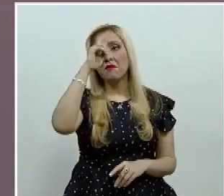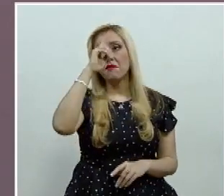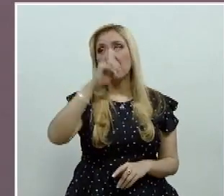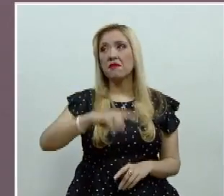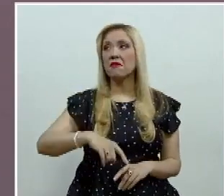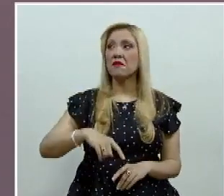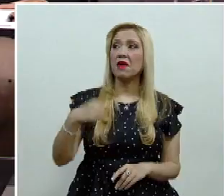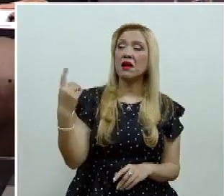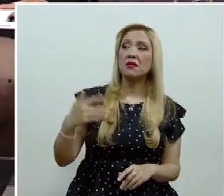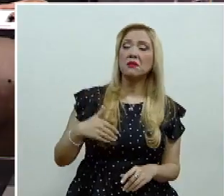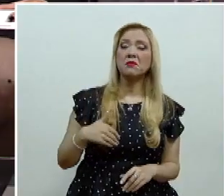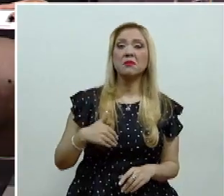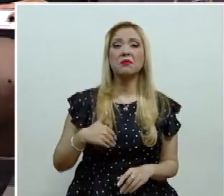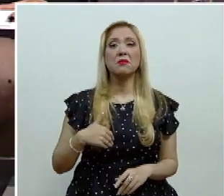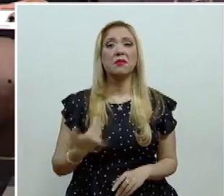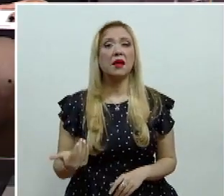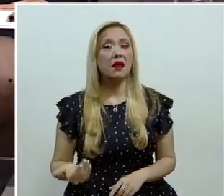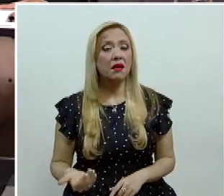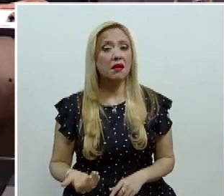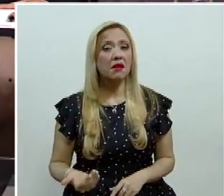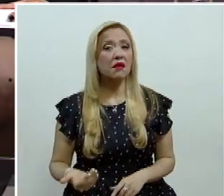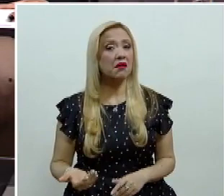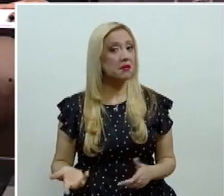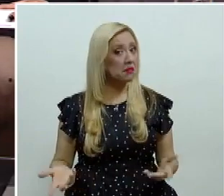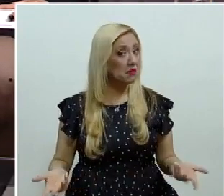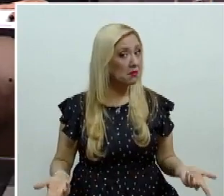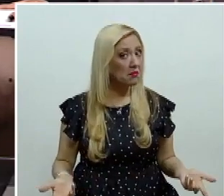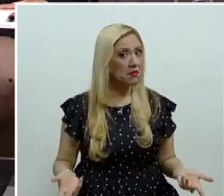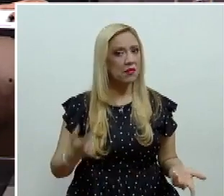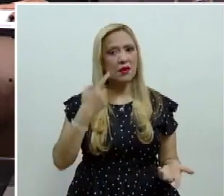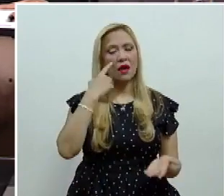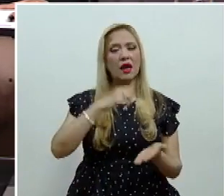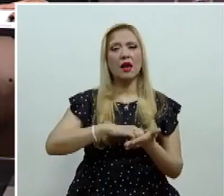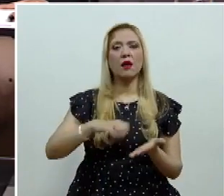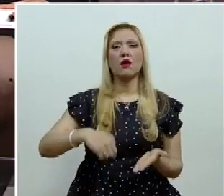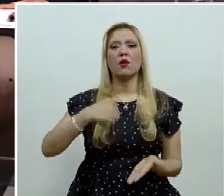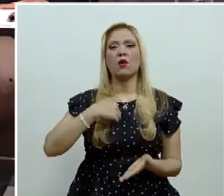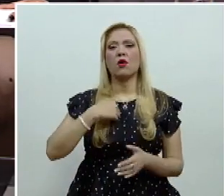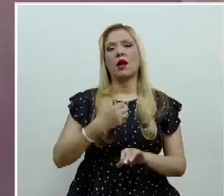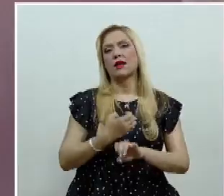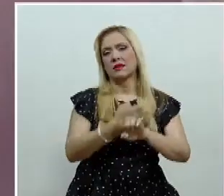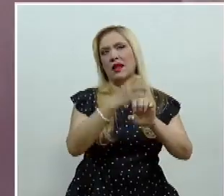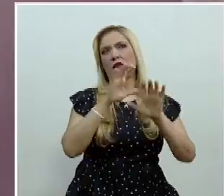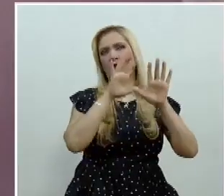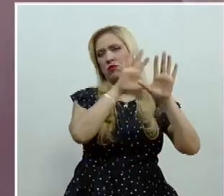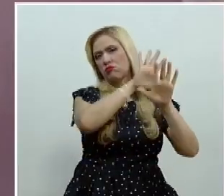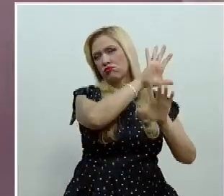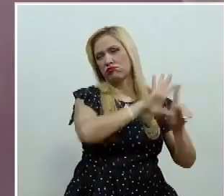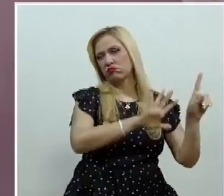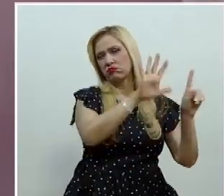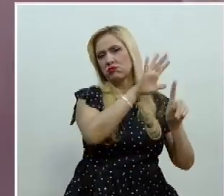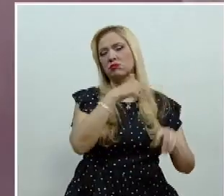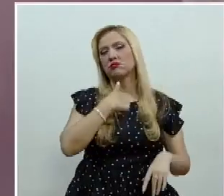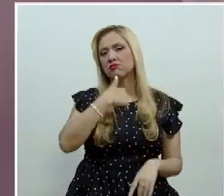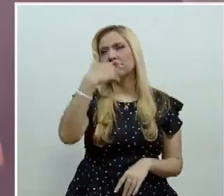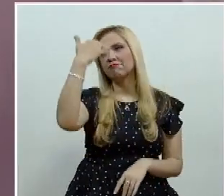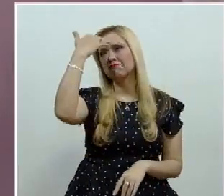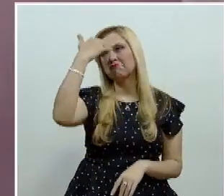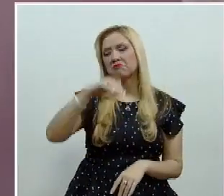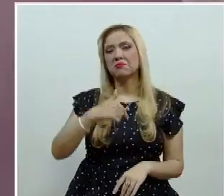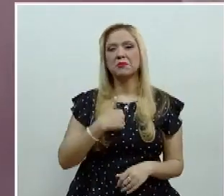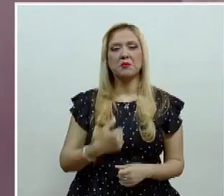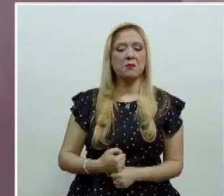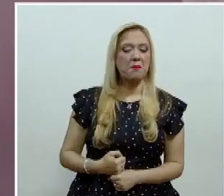están, facilitando que se cometan estos feminicidios. Por ejemplo, si yo estoy en un estado de la República donde sé que si maltrato a